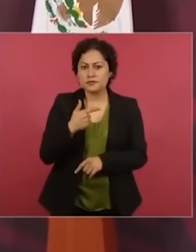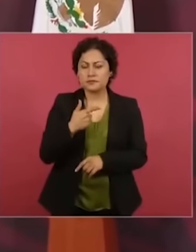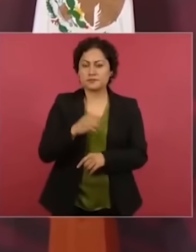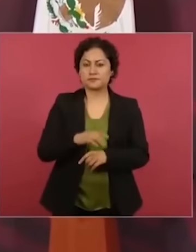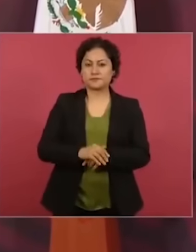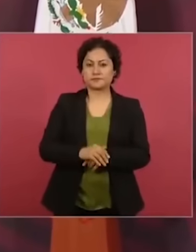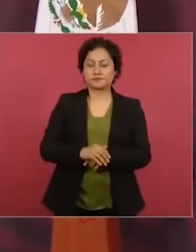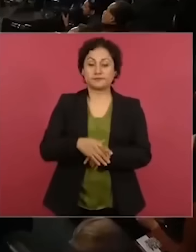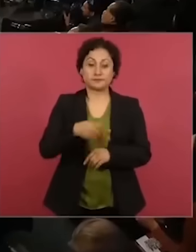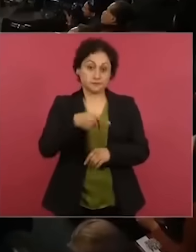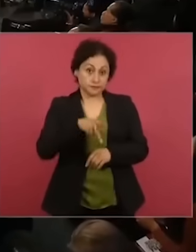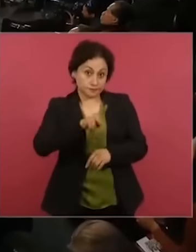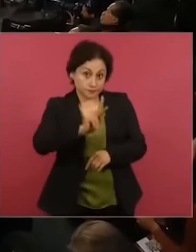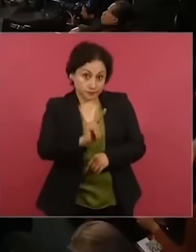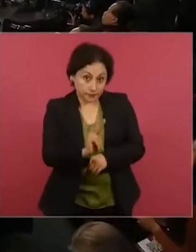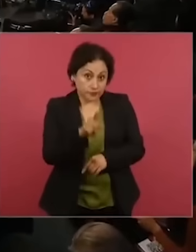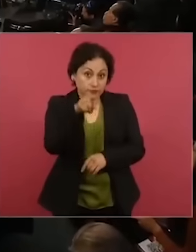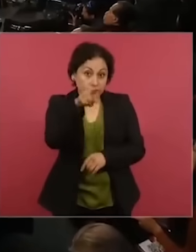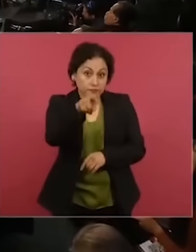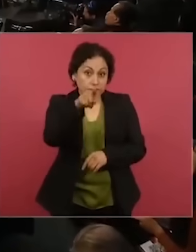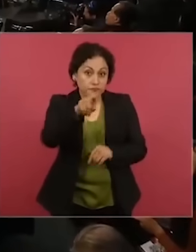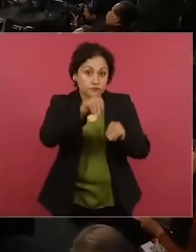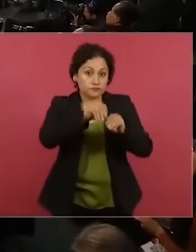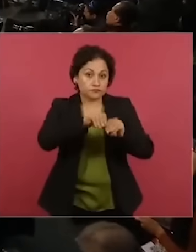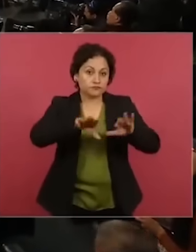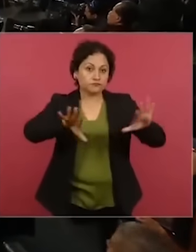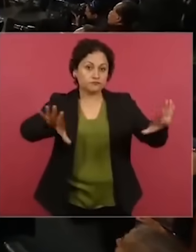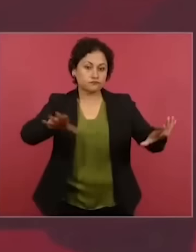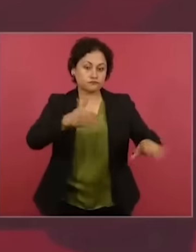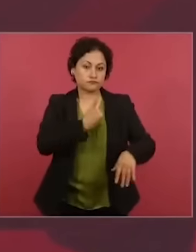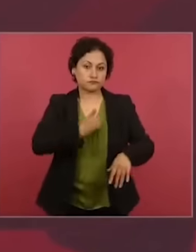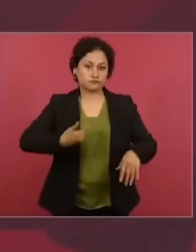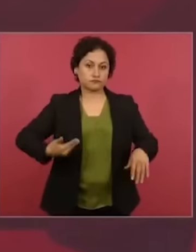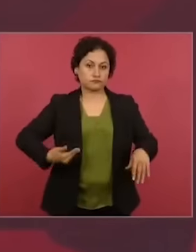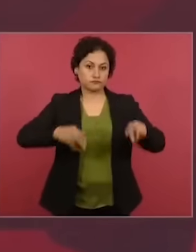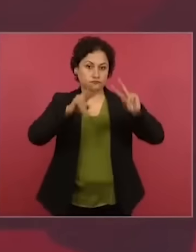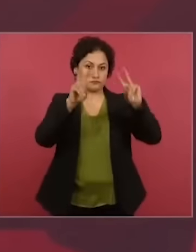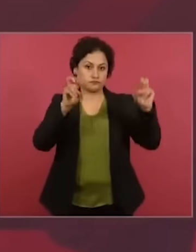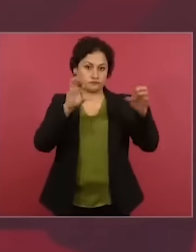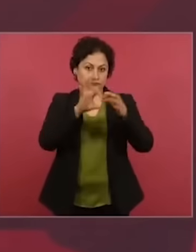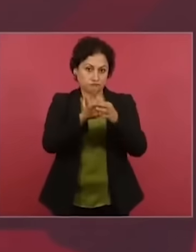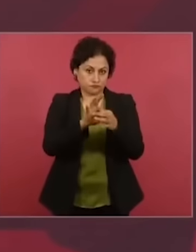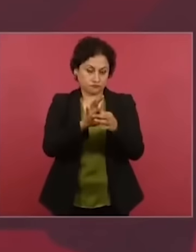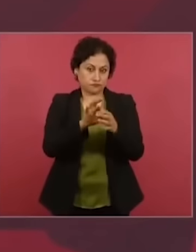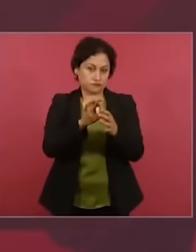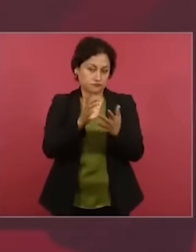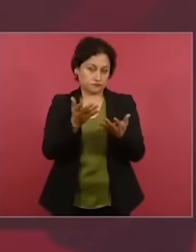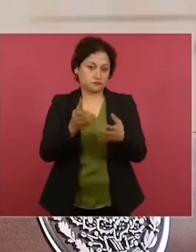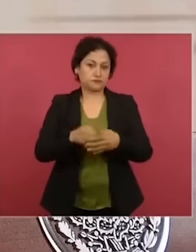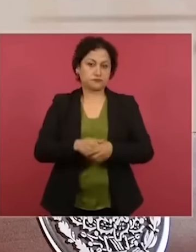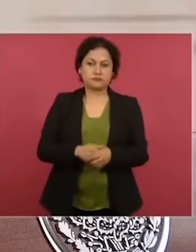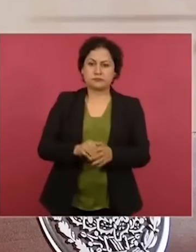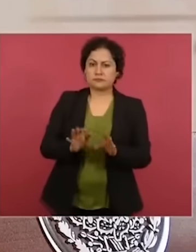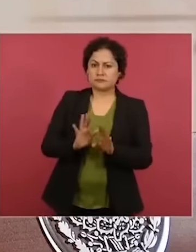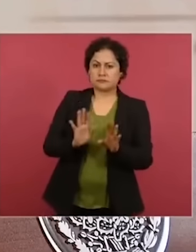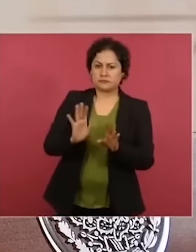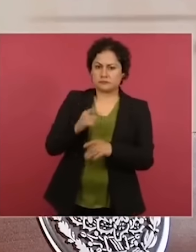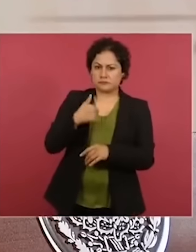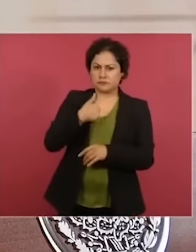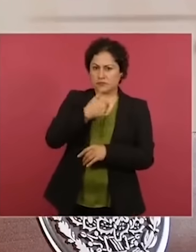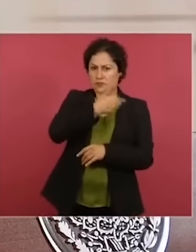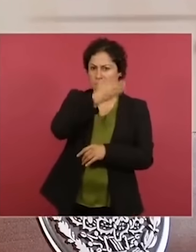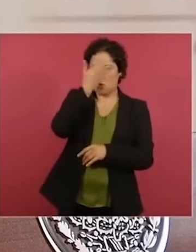en las cuentas oficiales de presidencia pero yo no sé exactamente este cómo se pagan las cuentas